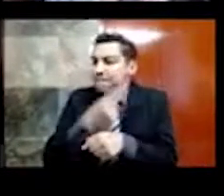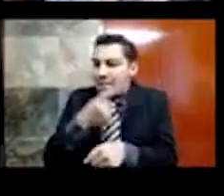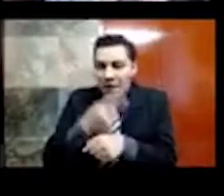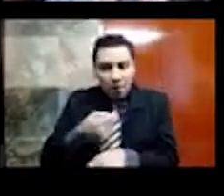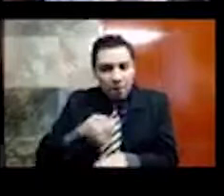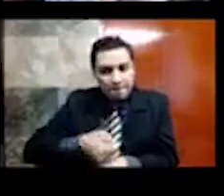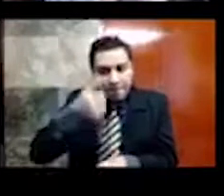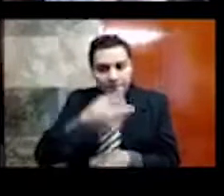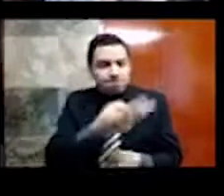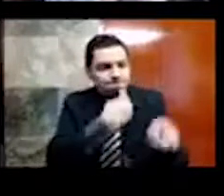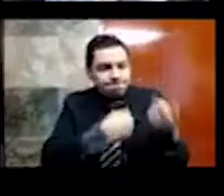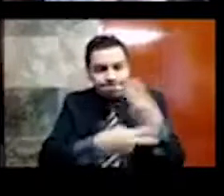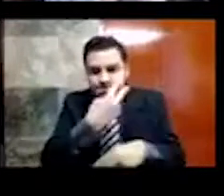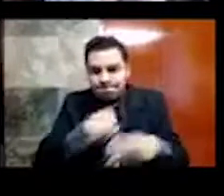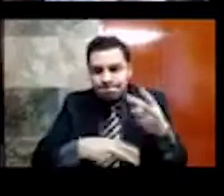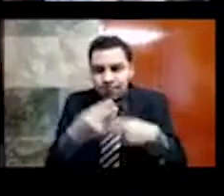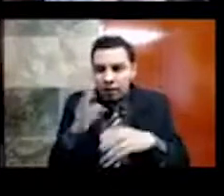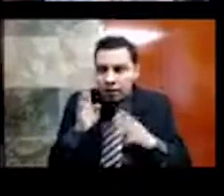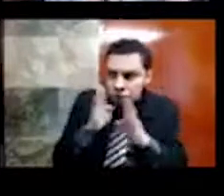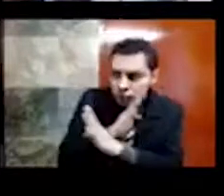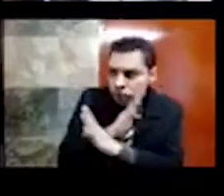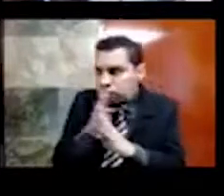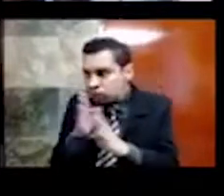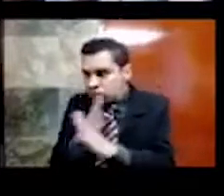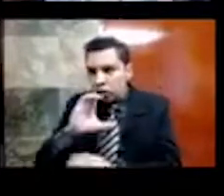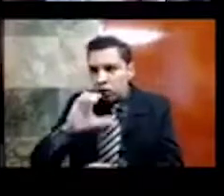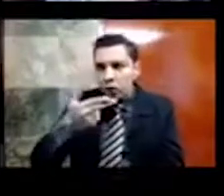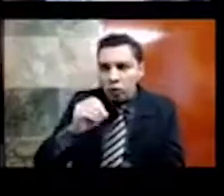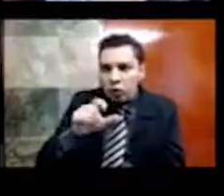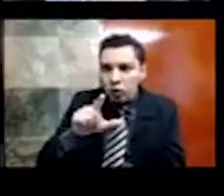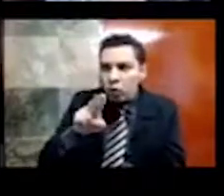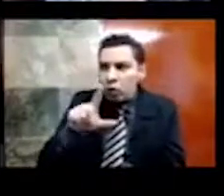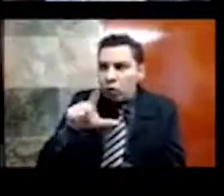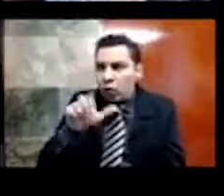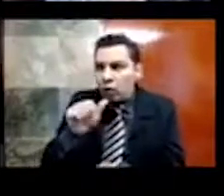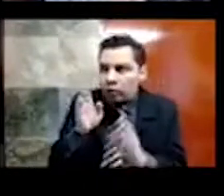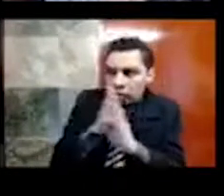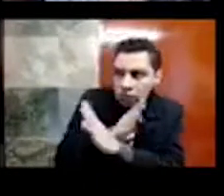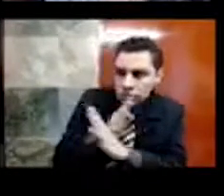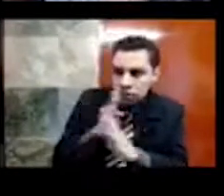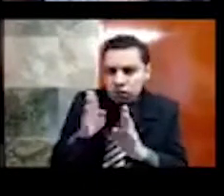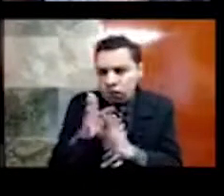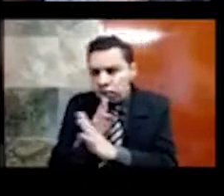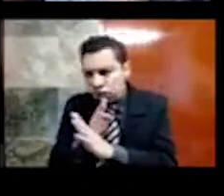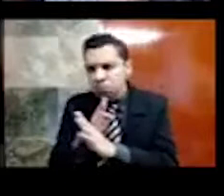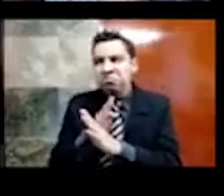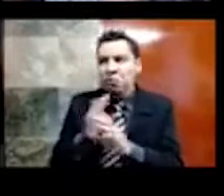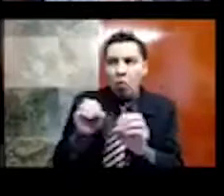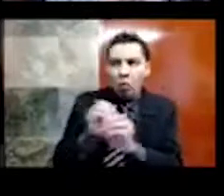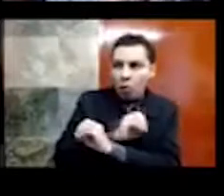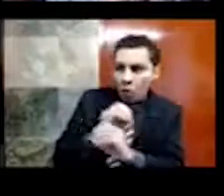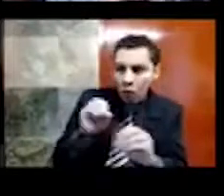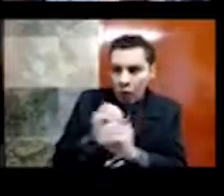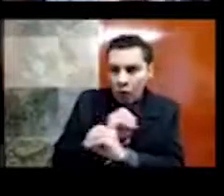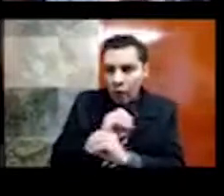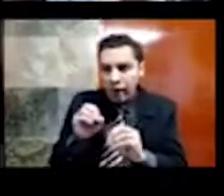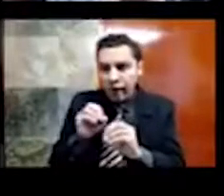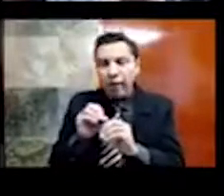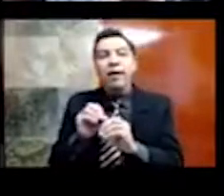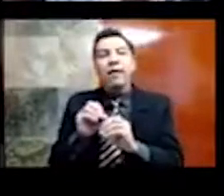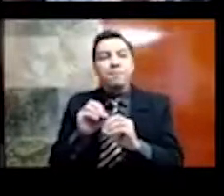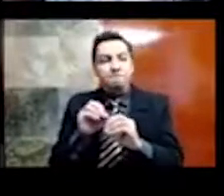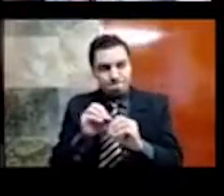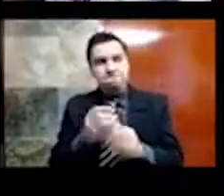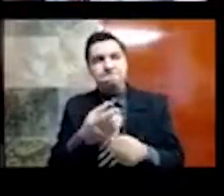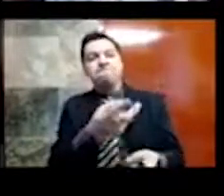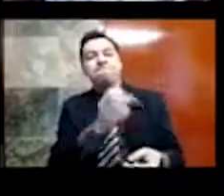mandan espías a Cholula. Inventan que los cholultecas estaban preparando para recibir hostilmente a los españoles,